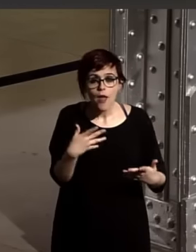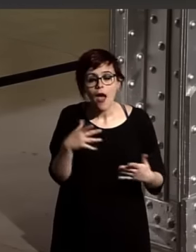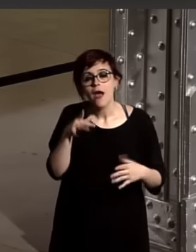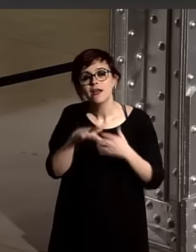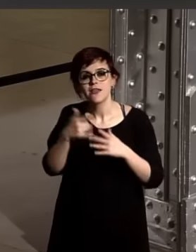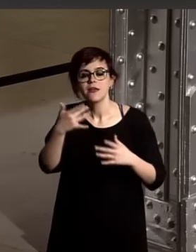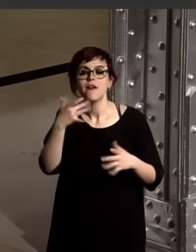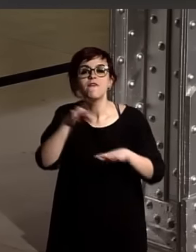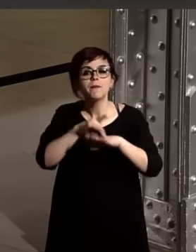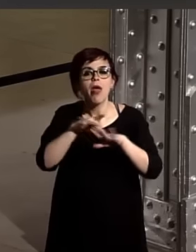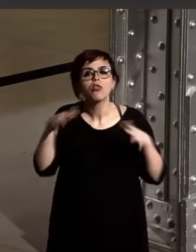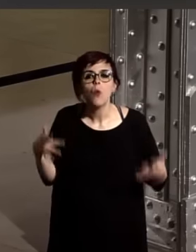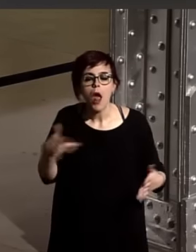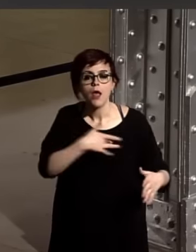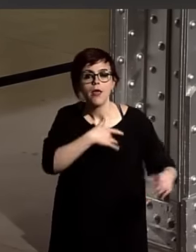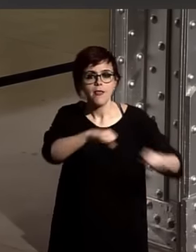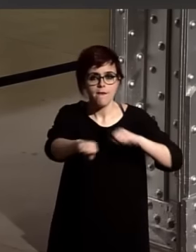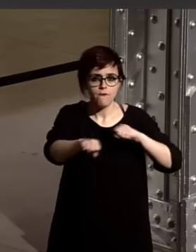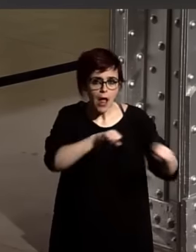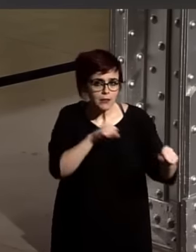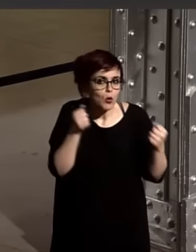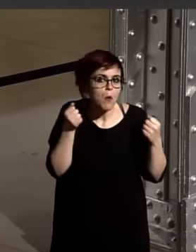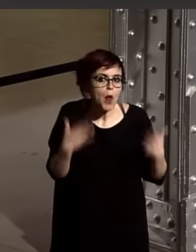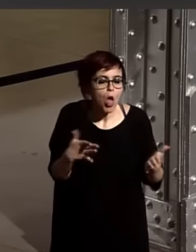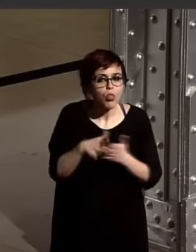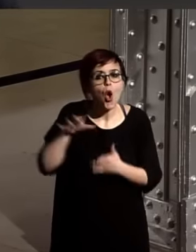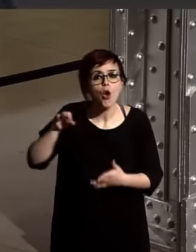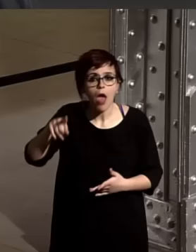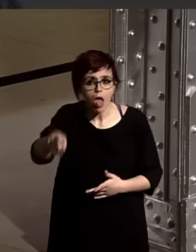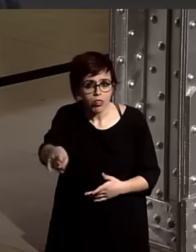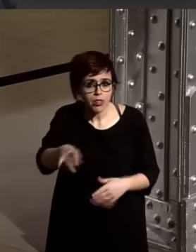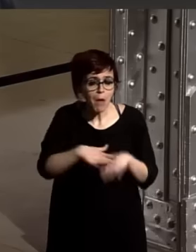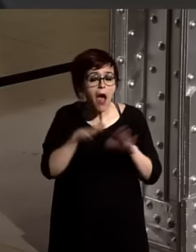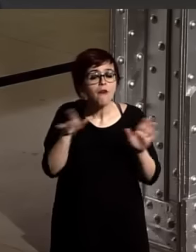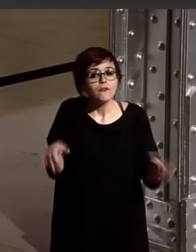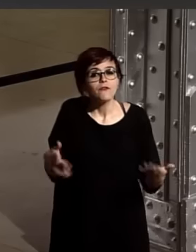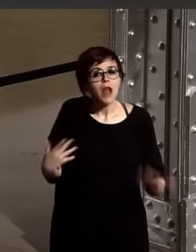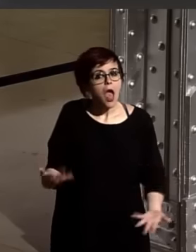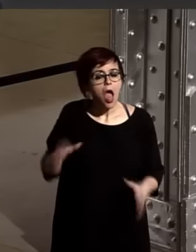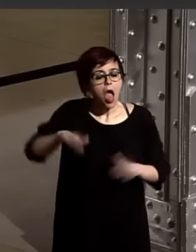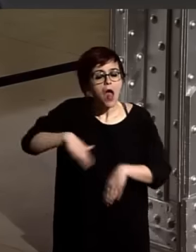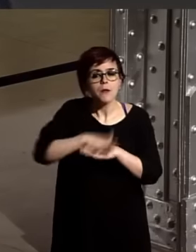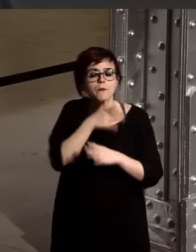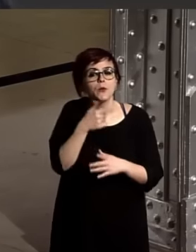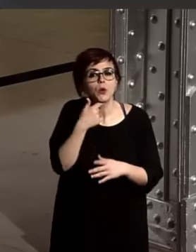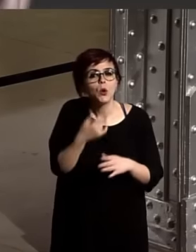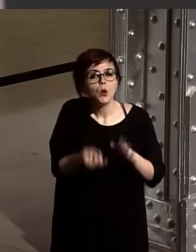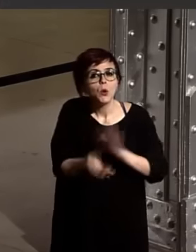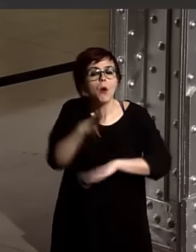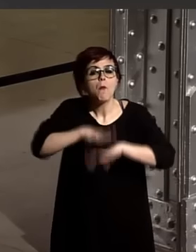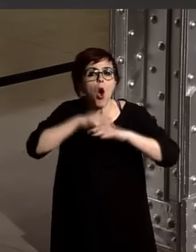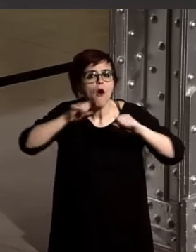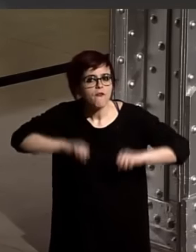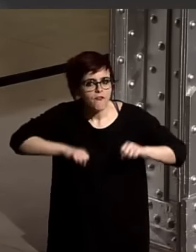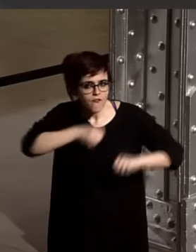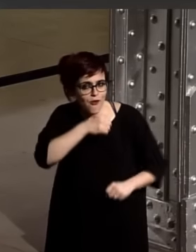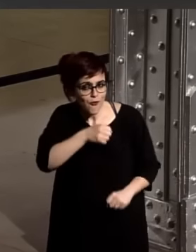es infarto de manera prematura o cáncer el germen es el envejecimiento tenemos que conseguir luchar contra el